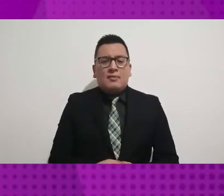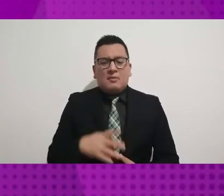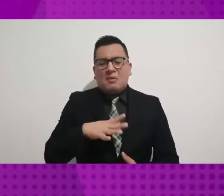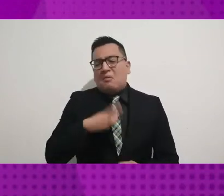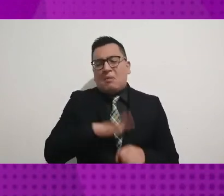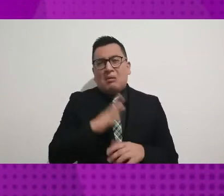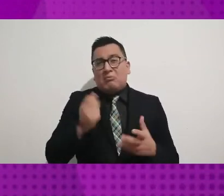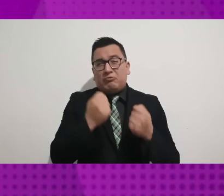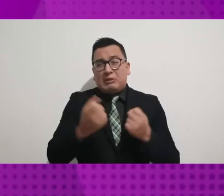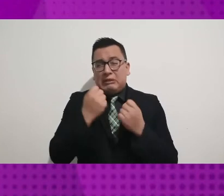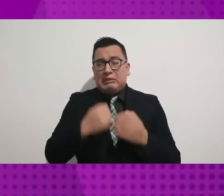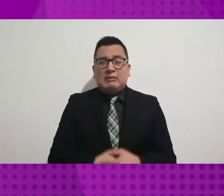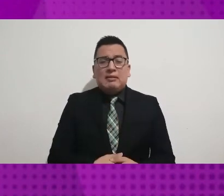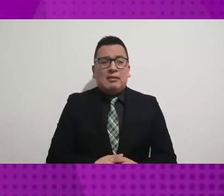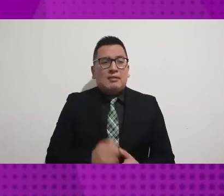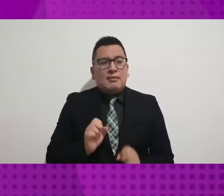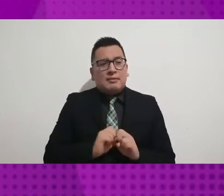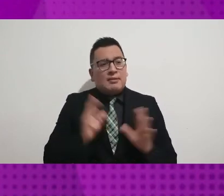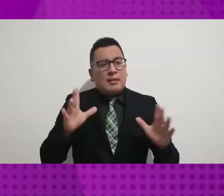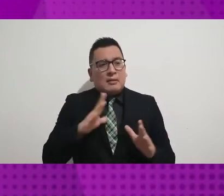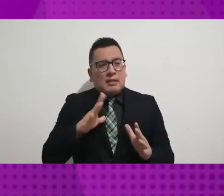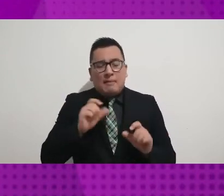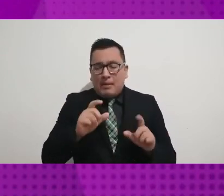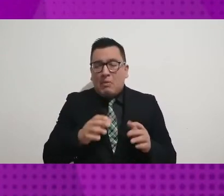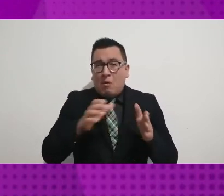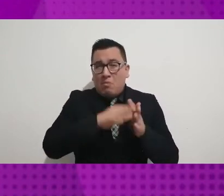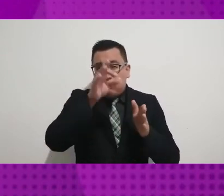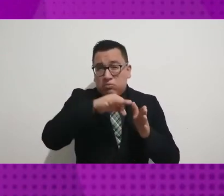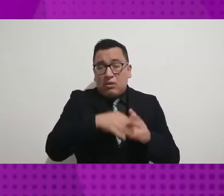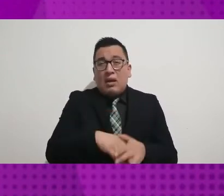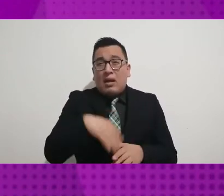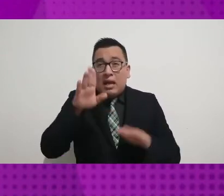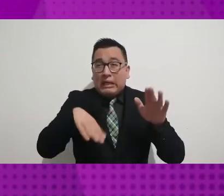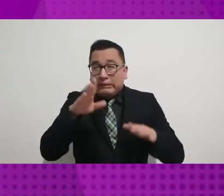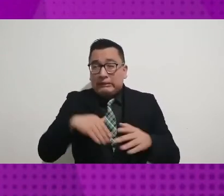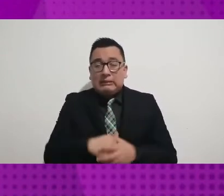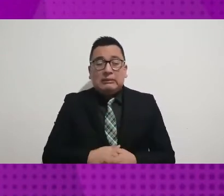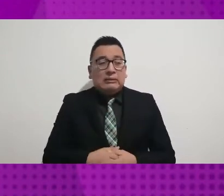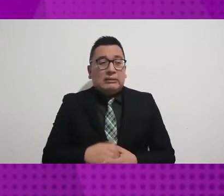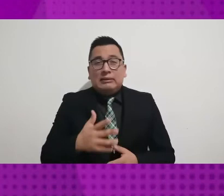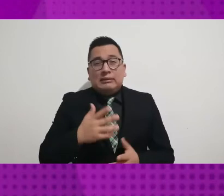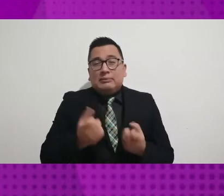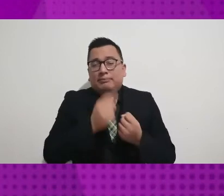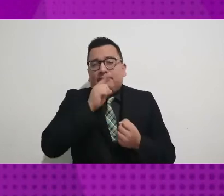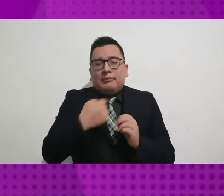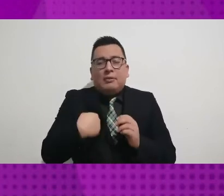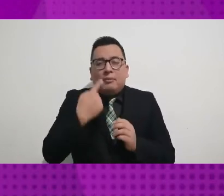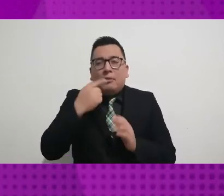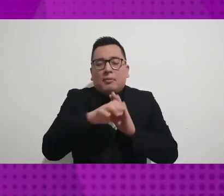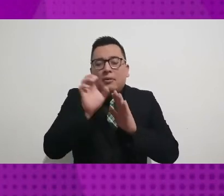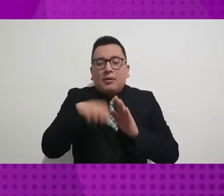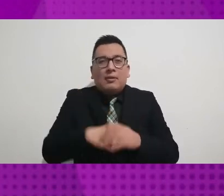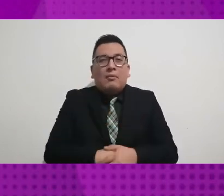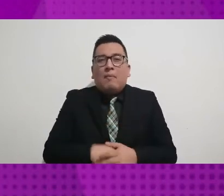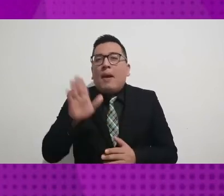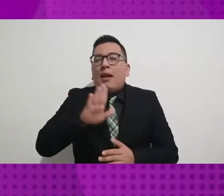donde ha habido la mayor cantidad de triunfos. Y si bien es cierto que también ha habido procesos electorales donde no han pintado, ¿no? Yo lo veo,